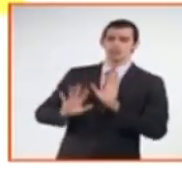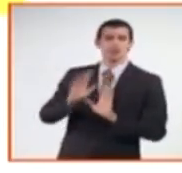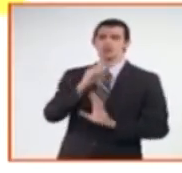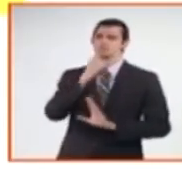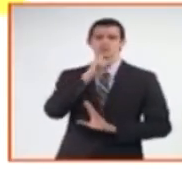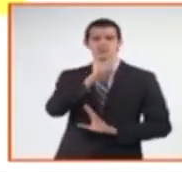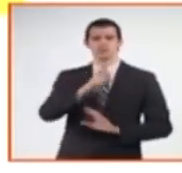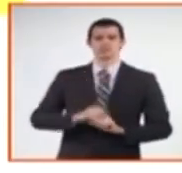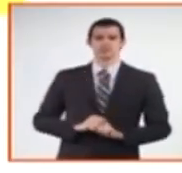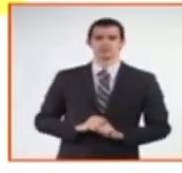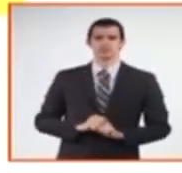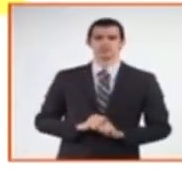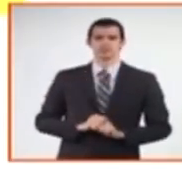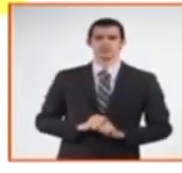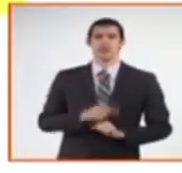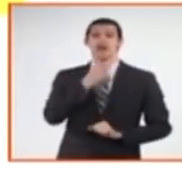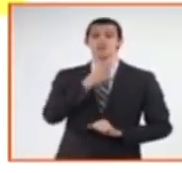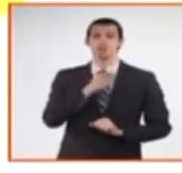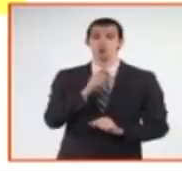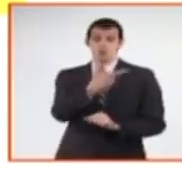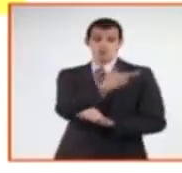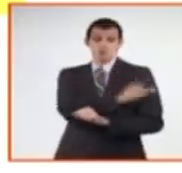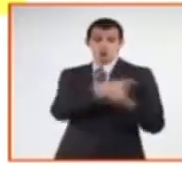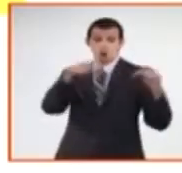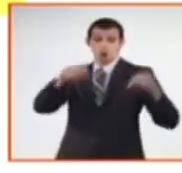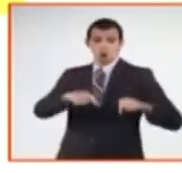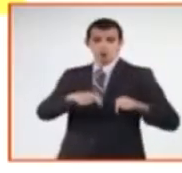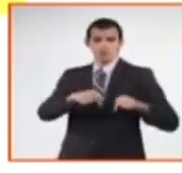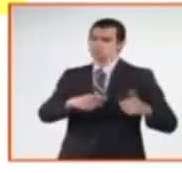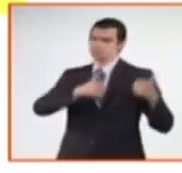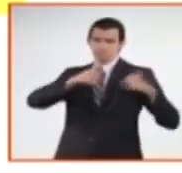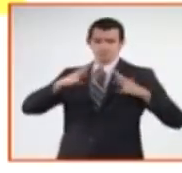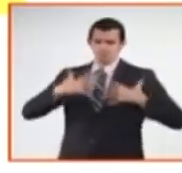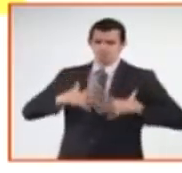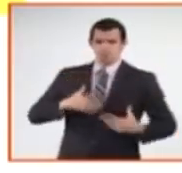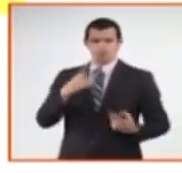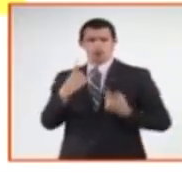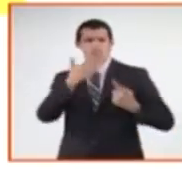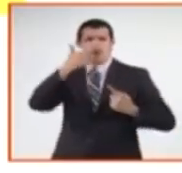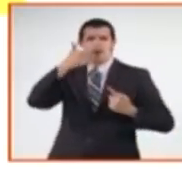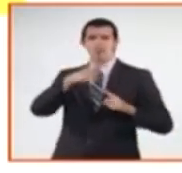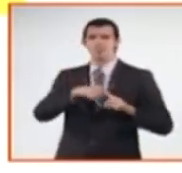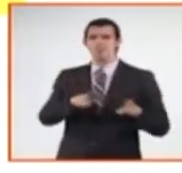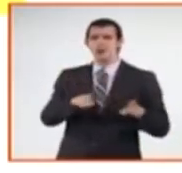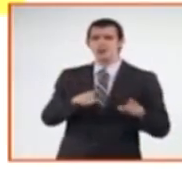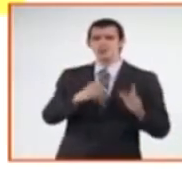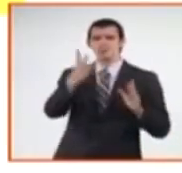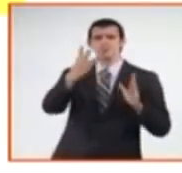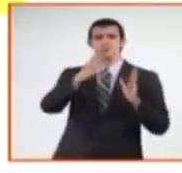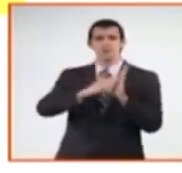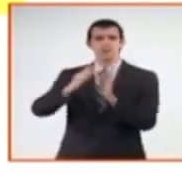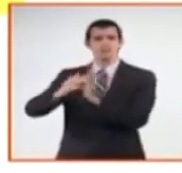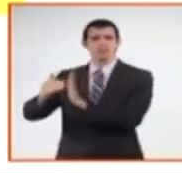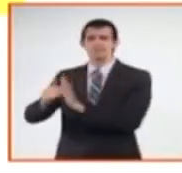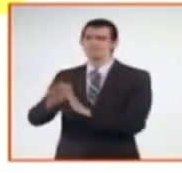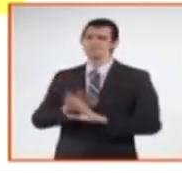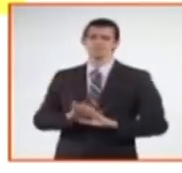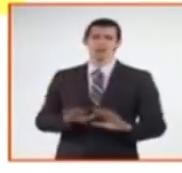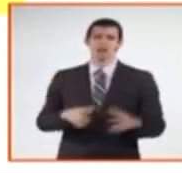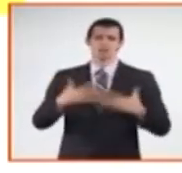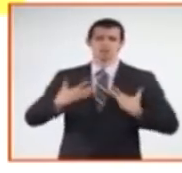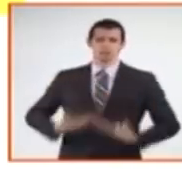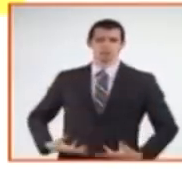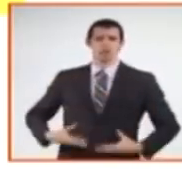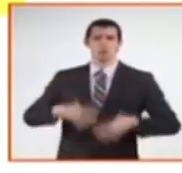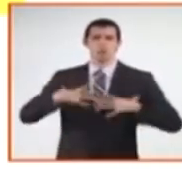después de ese mes el 12 por ciento disminuye la efectividad y te bueno también ocurre en el caso de